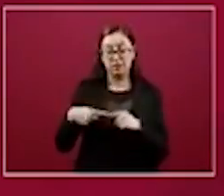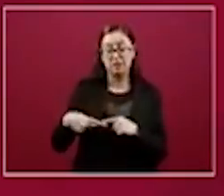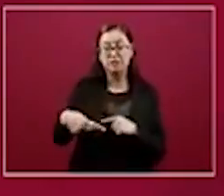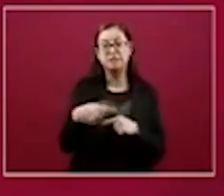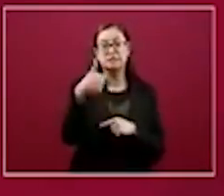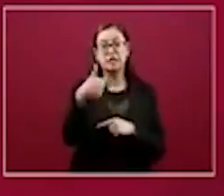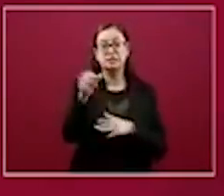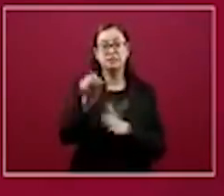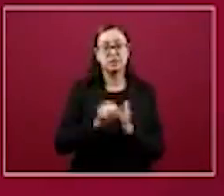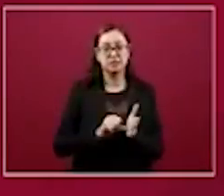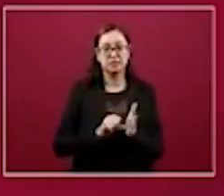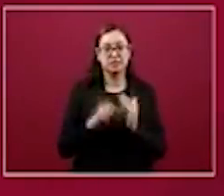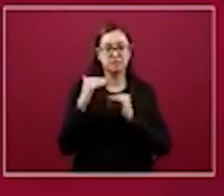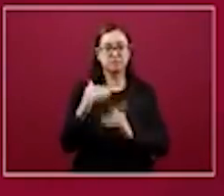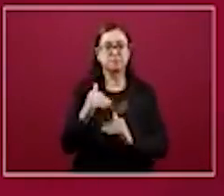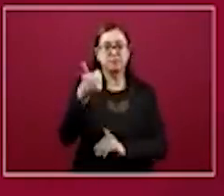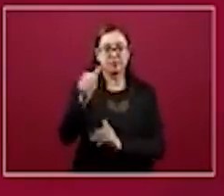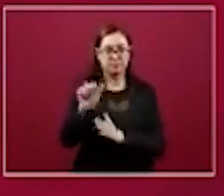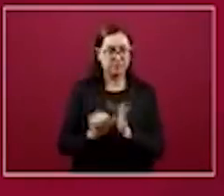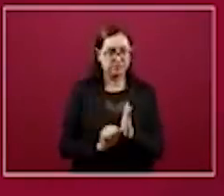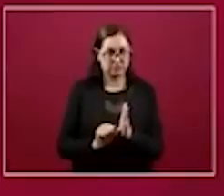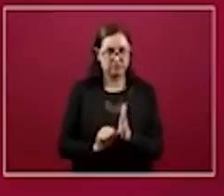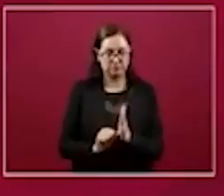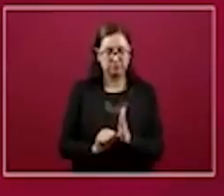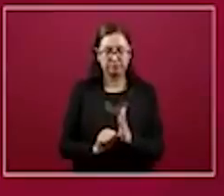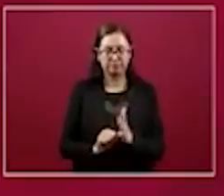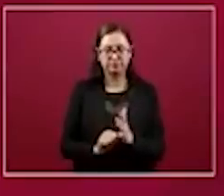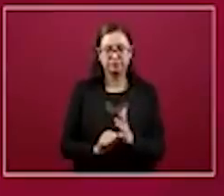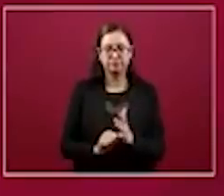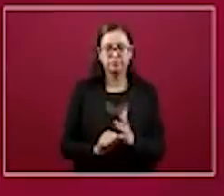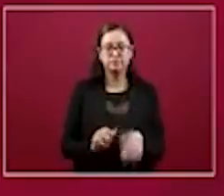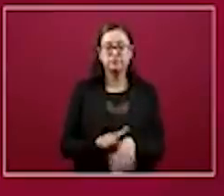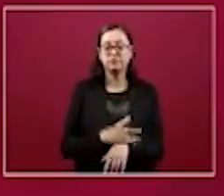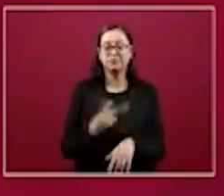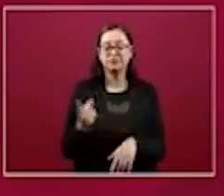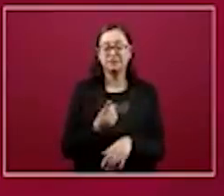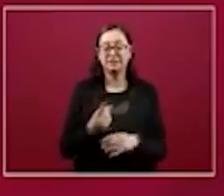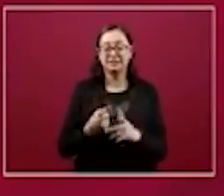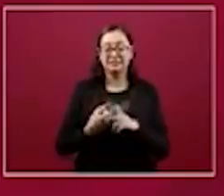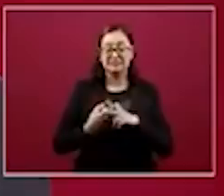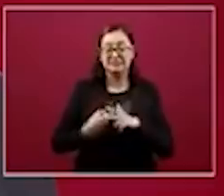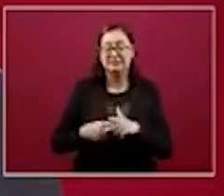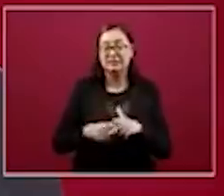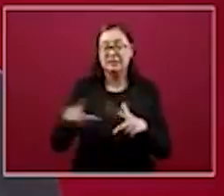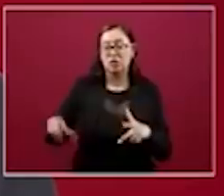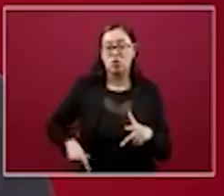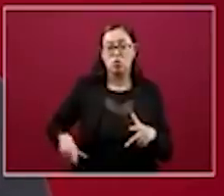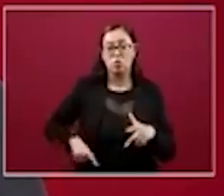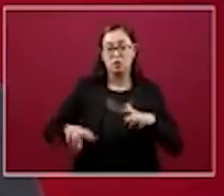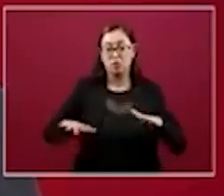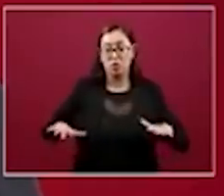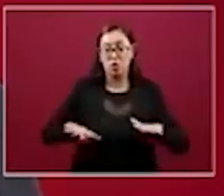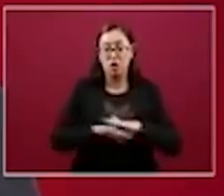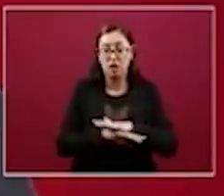de 6 meses. Nada más, porque venía el cambio de gobierno